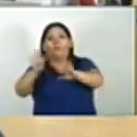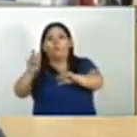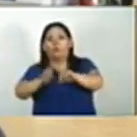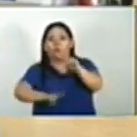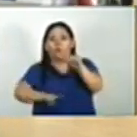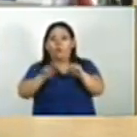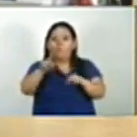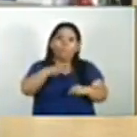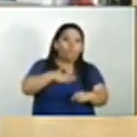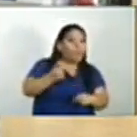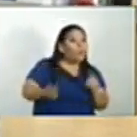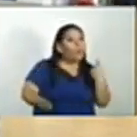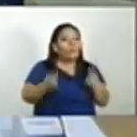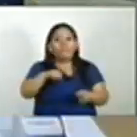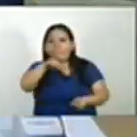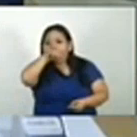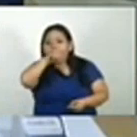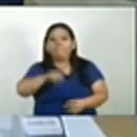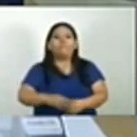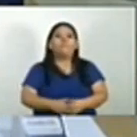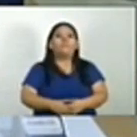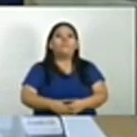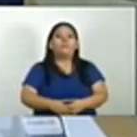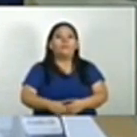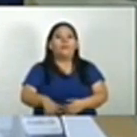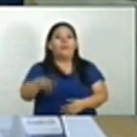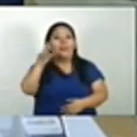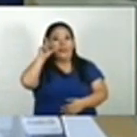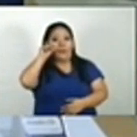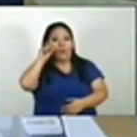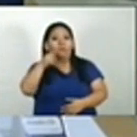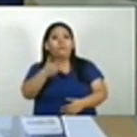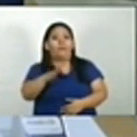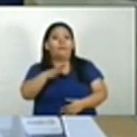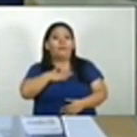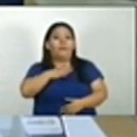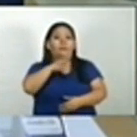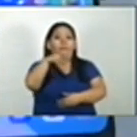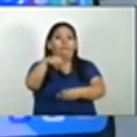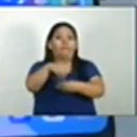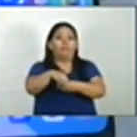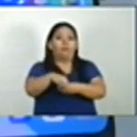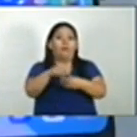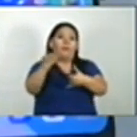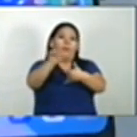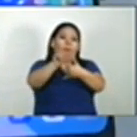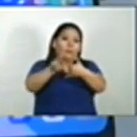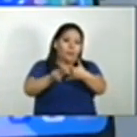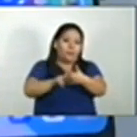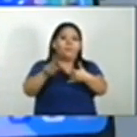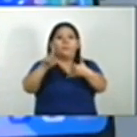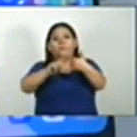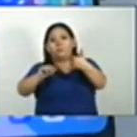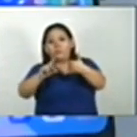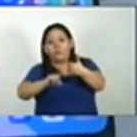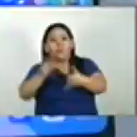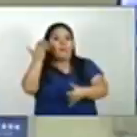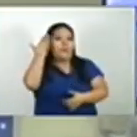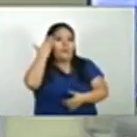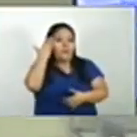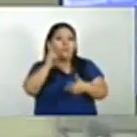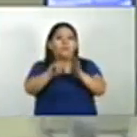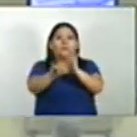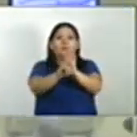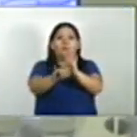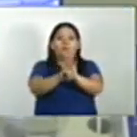sus gustos y a sus preferencias. La compañía ha incorporado en sus planes postpago aplicaciones como WhatsApp, Facebook,